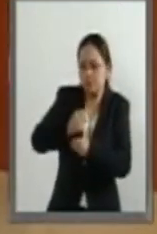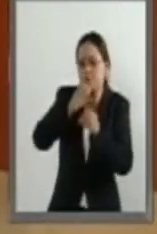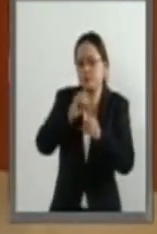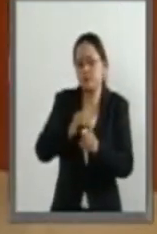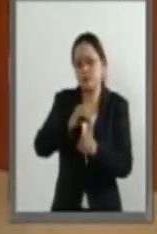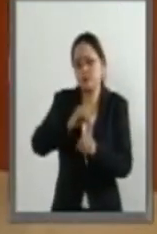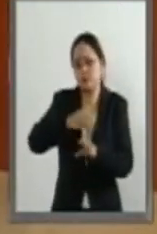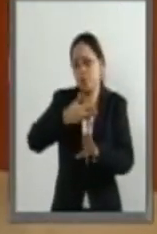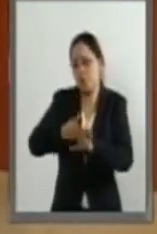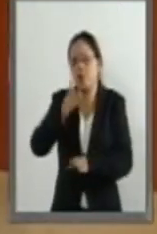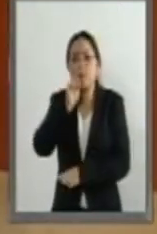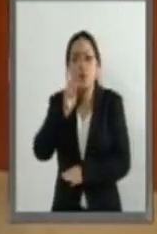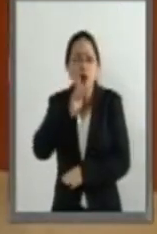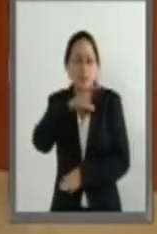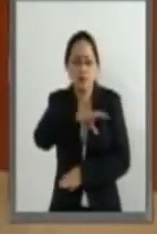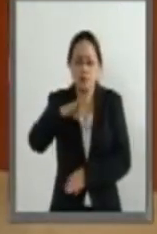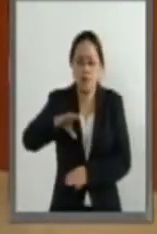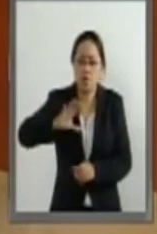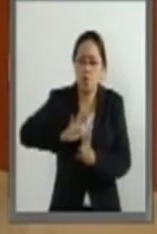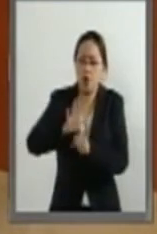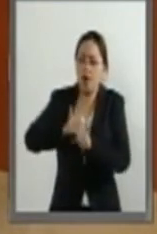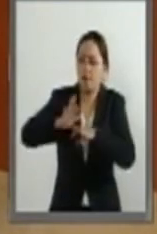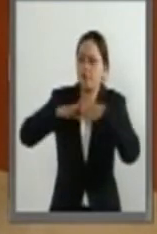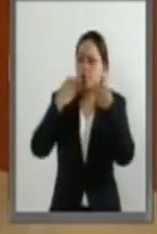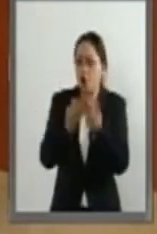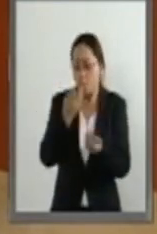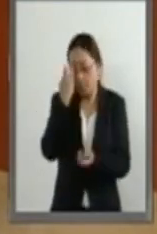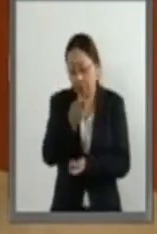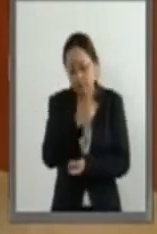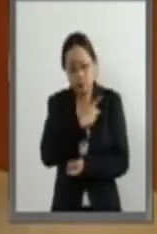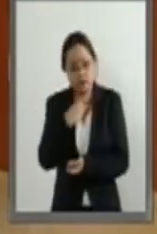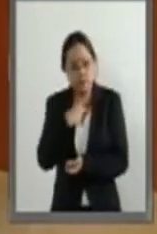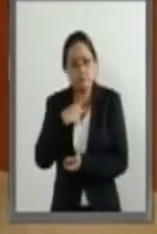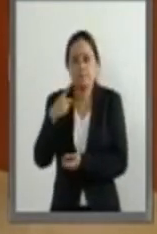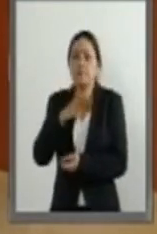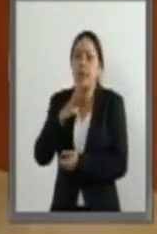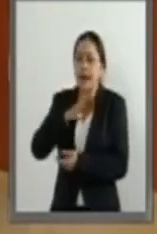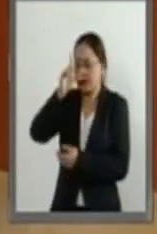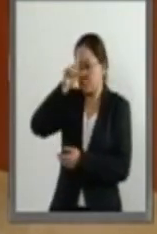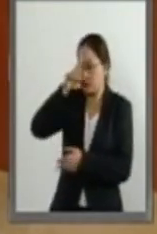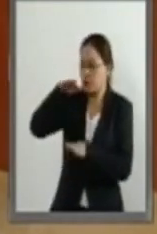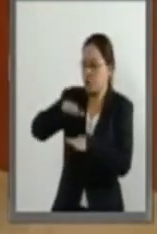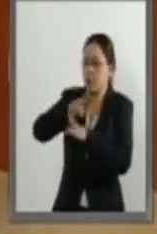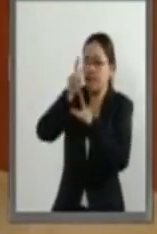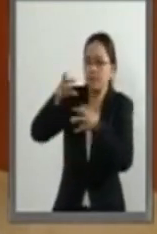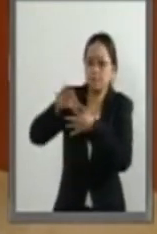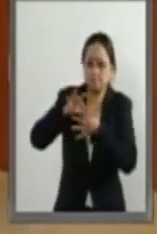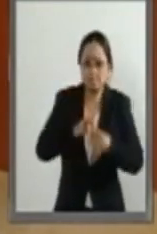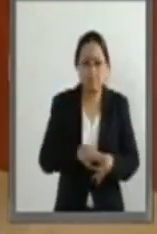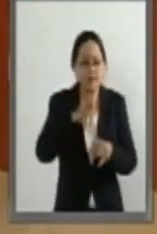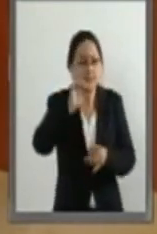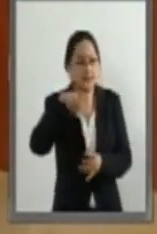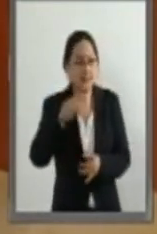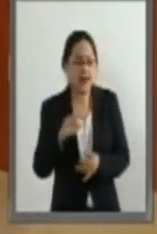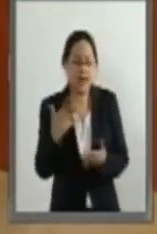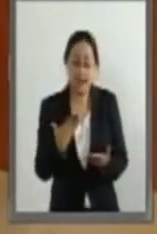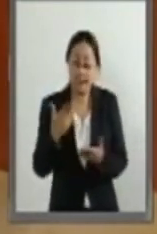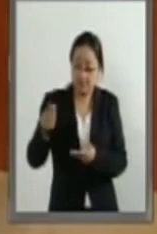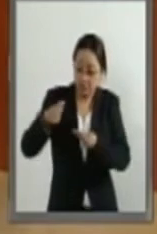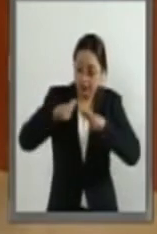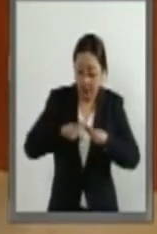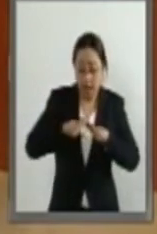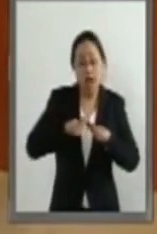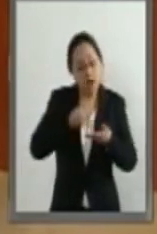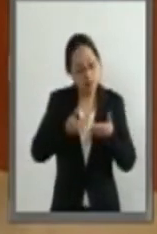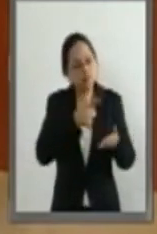contra las mujeres en cualquiera de sus modalidades, atendiendo las recomendaciones que se tengan del tema por parte de la Comisión Nacional de los Derechos